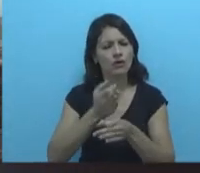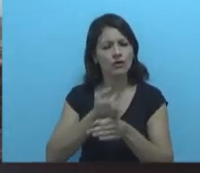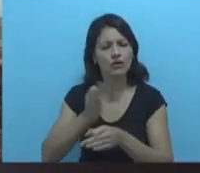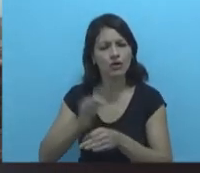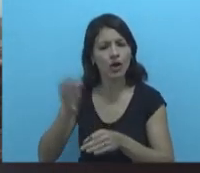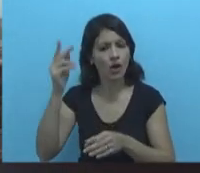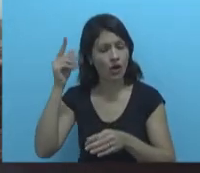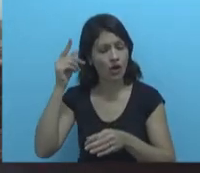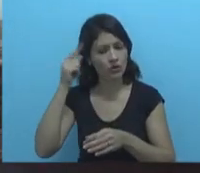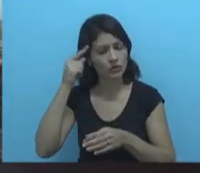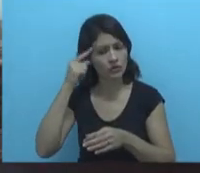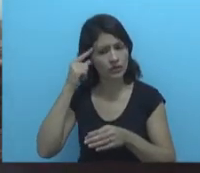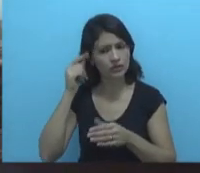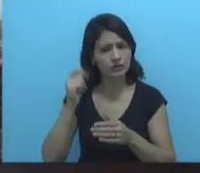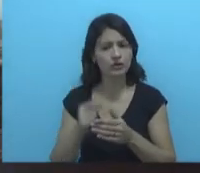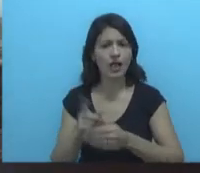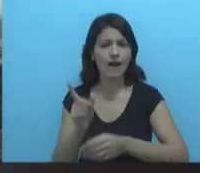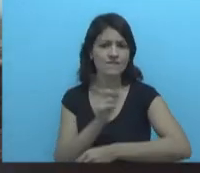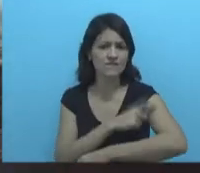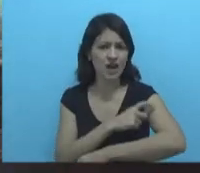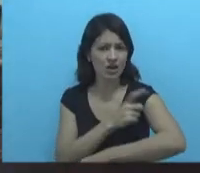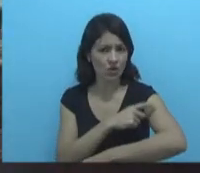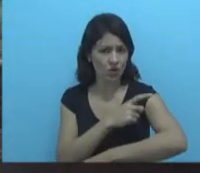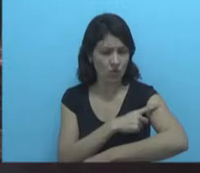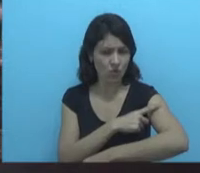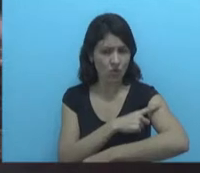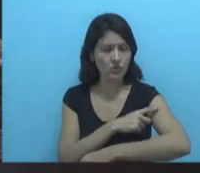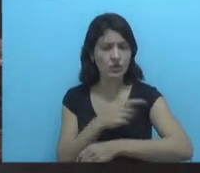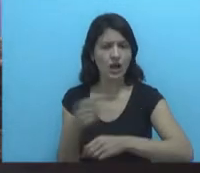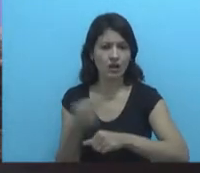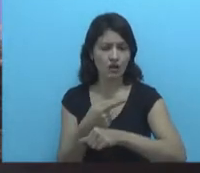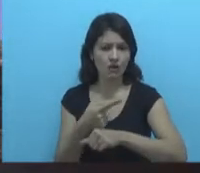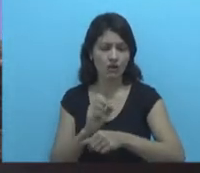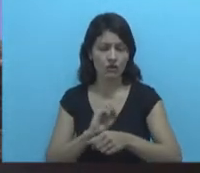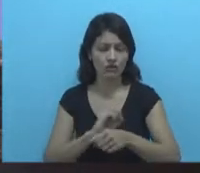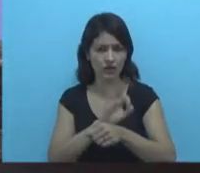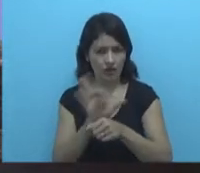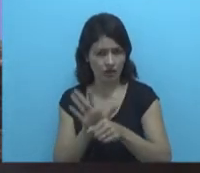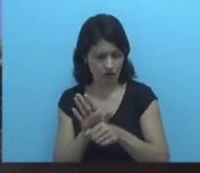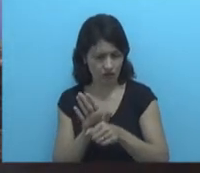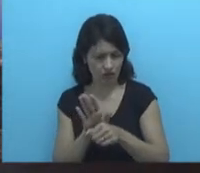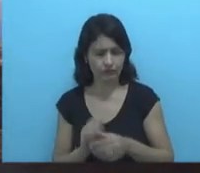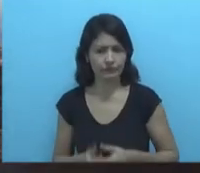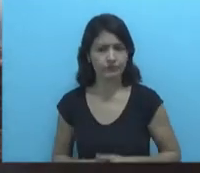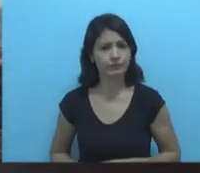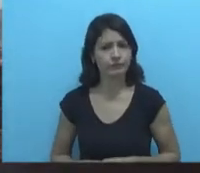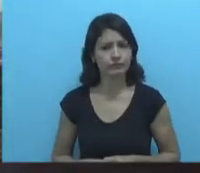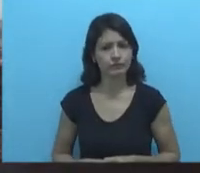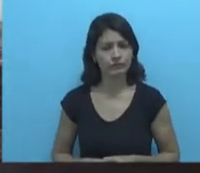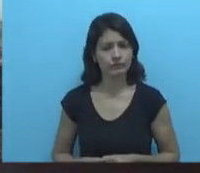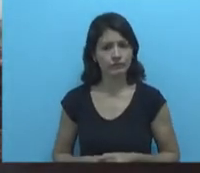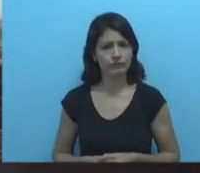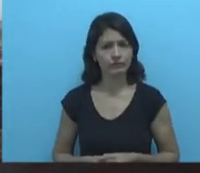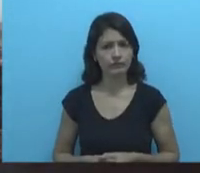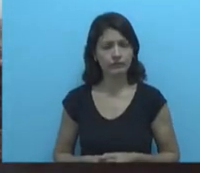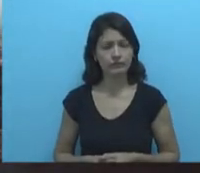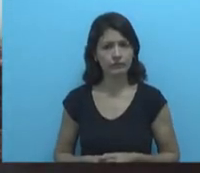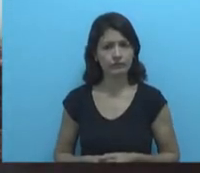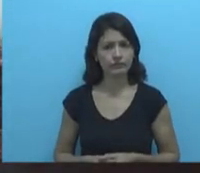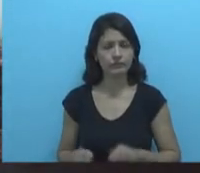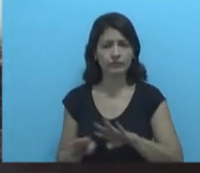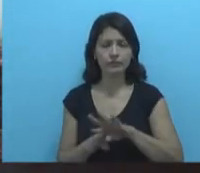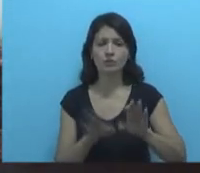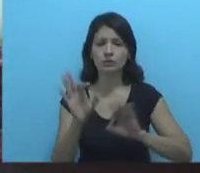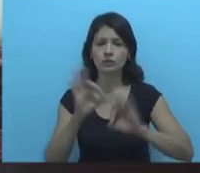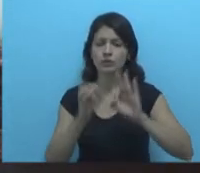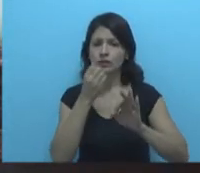declaración como bien público de las vacunas contra el COVID-19. Proyecto de